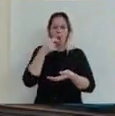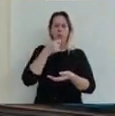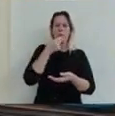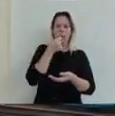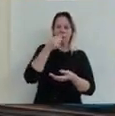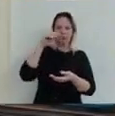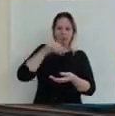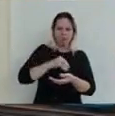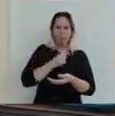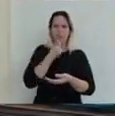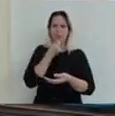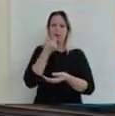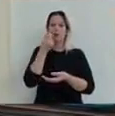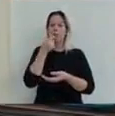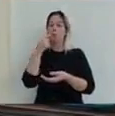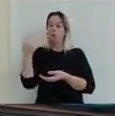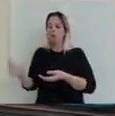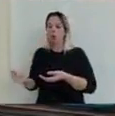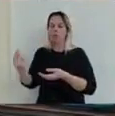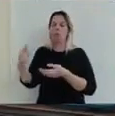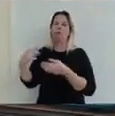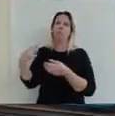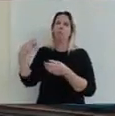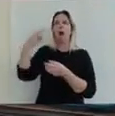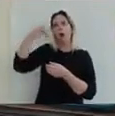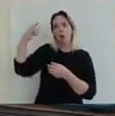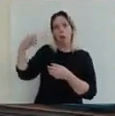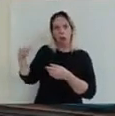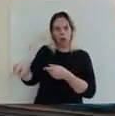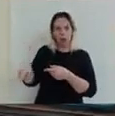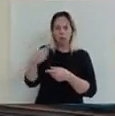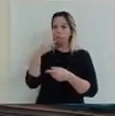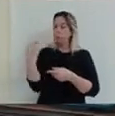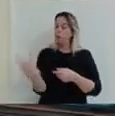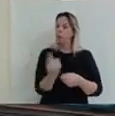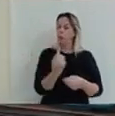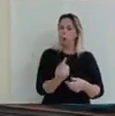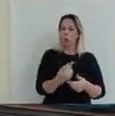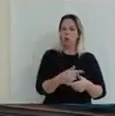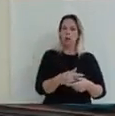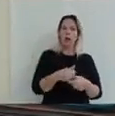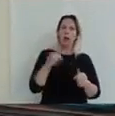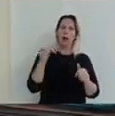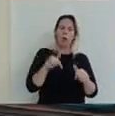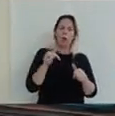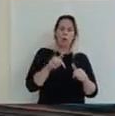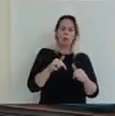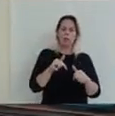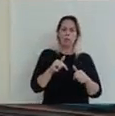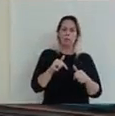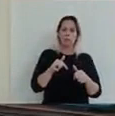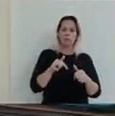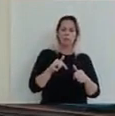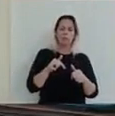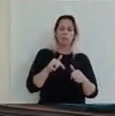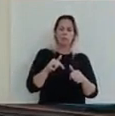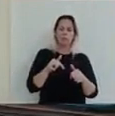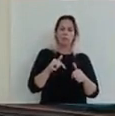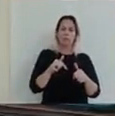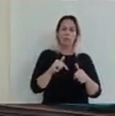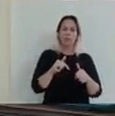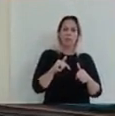estaban, nos contestó, bueno, que indudablemente en esta época se da la presencia de algas debido